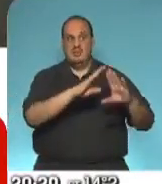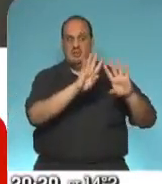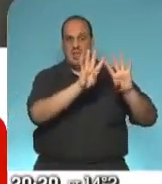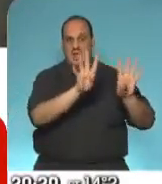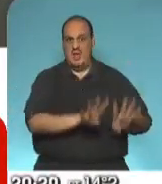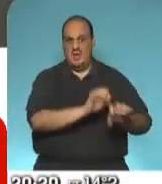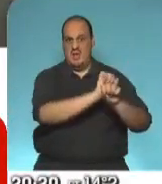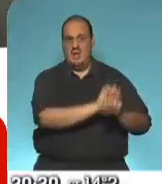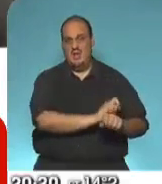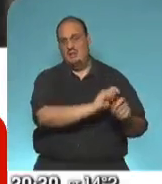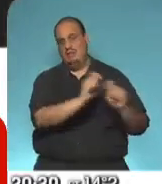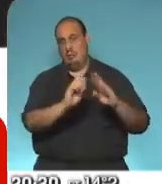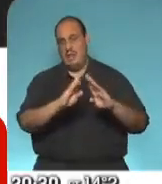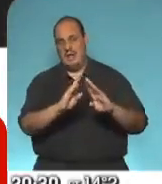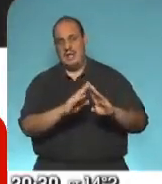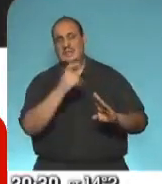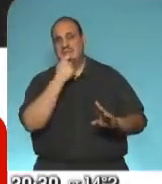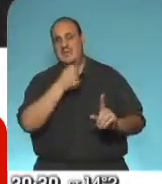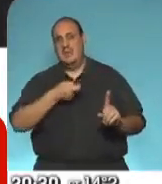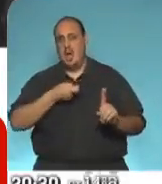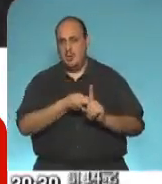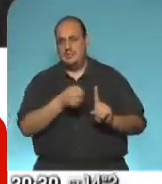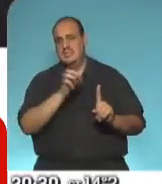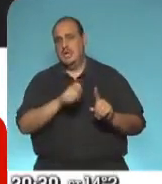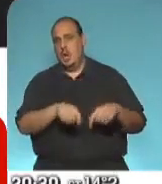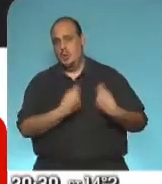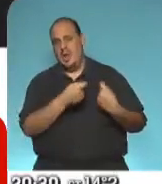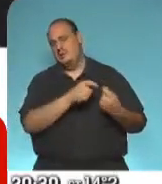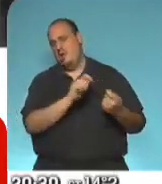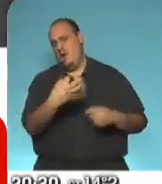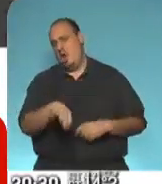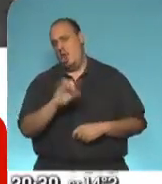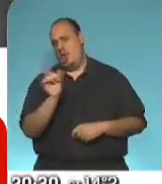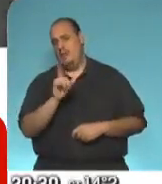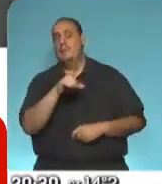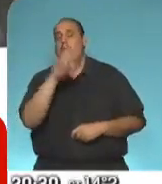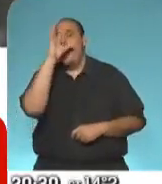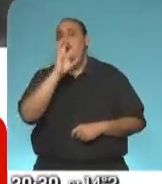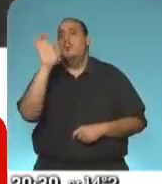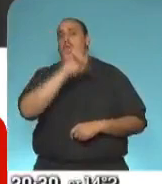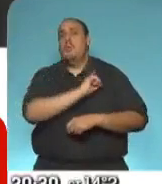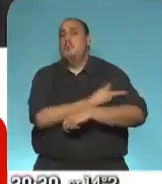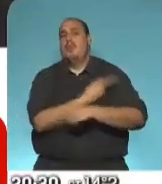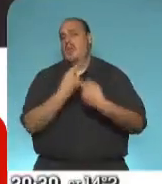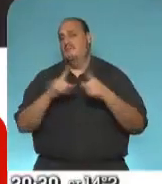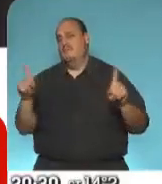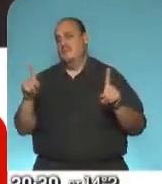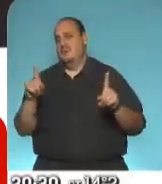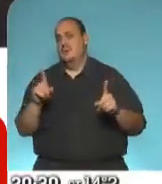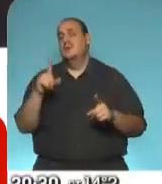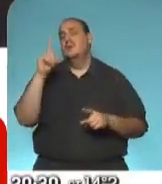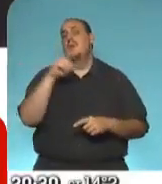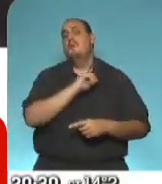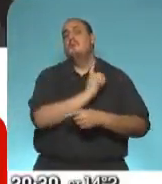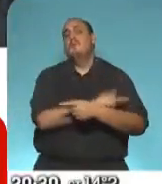domiciliaria en caso de delitos graves, homicidios, violación. Pero claro, son opiniones de otro poder. El Poder Ejecutivo lo único que hace es